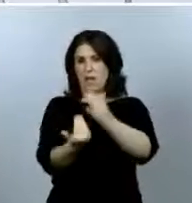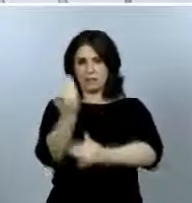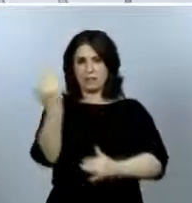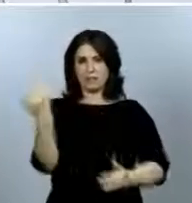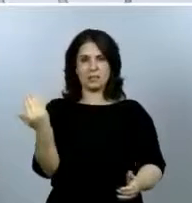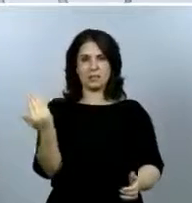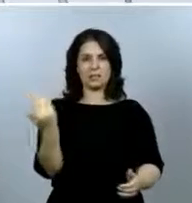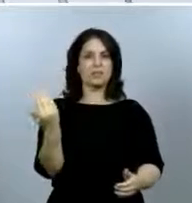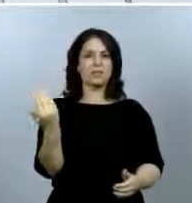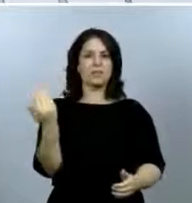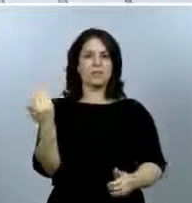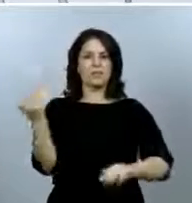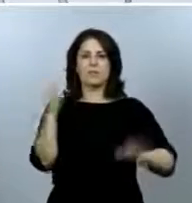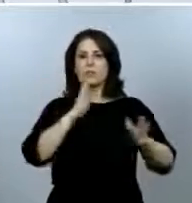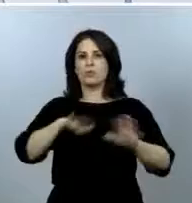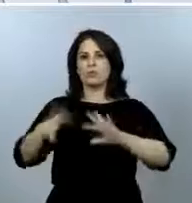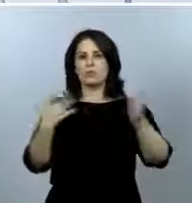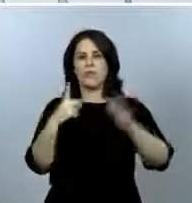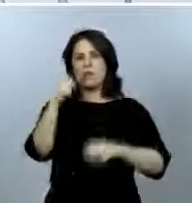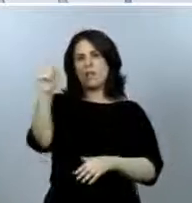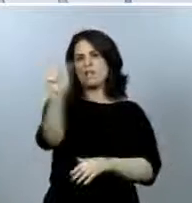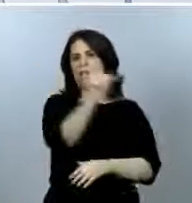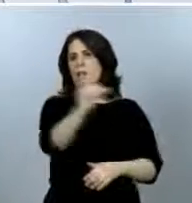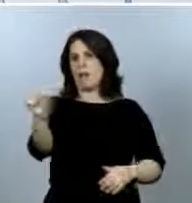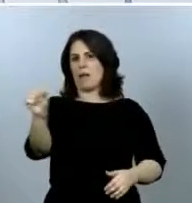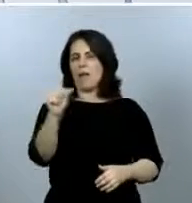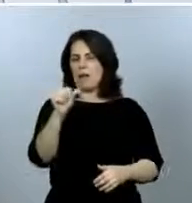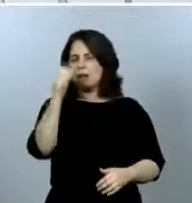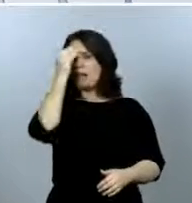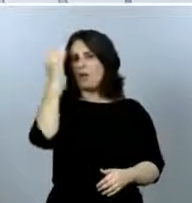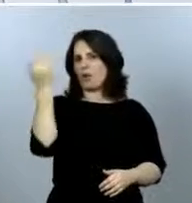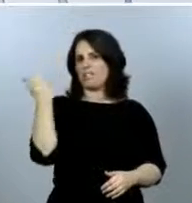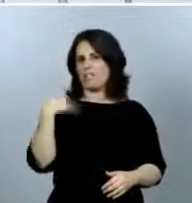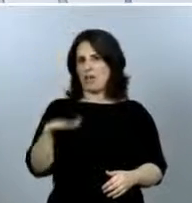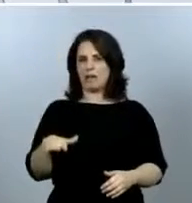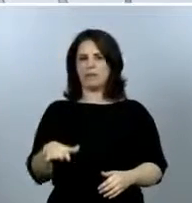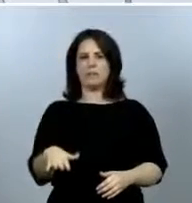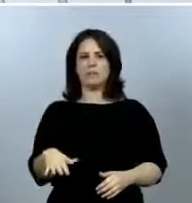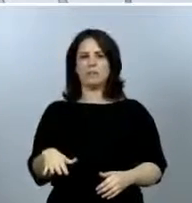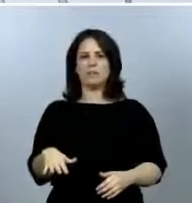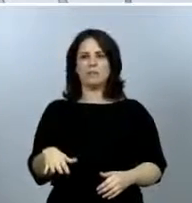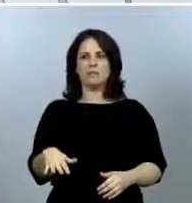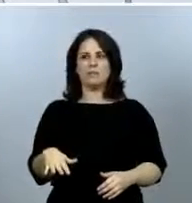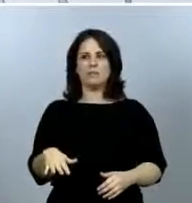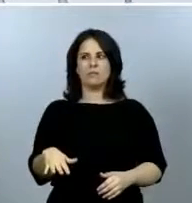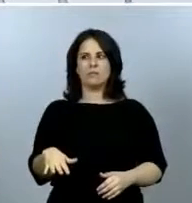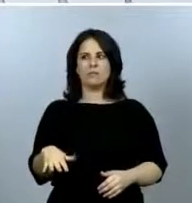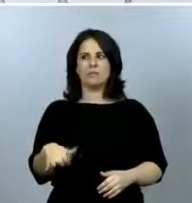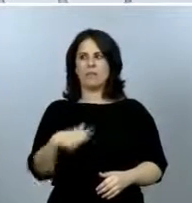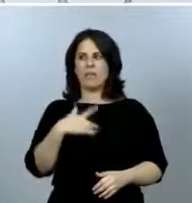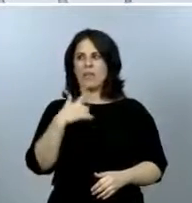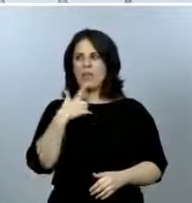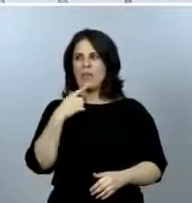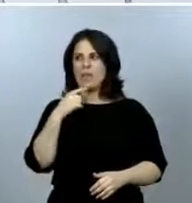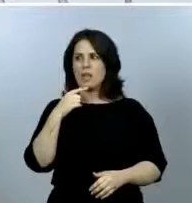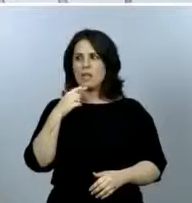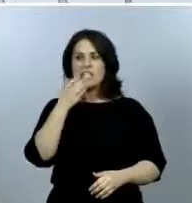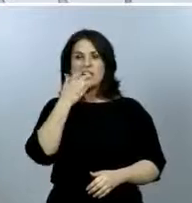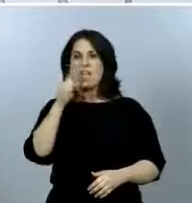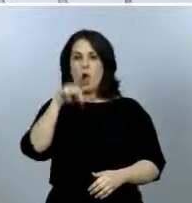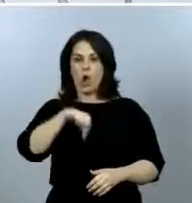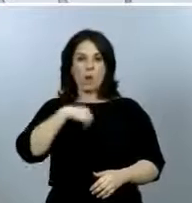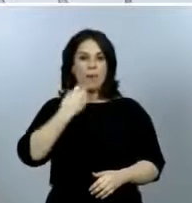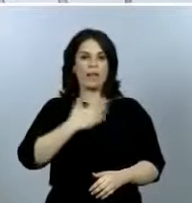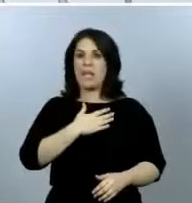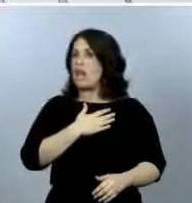aproximadamente una semana espero que una semana me parece que es hoy o mañana si no es hoy o mañana será el viernes o el lunes